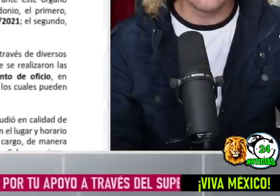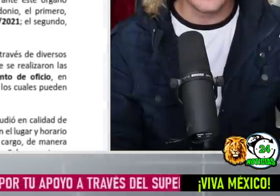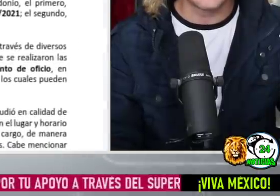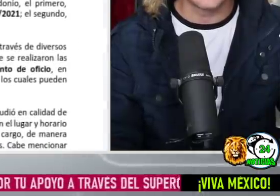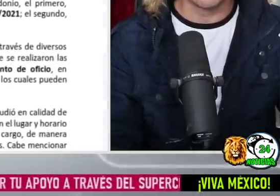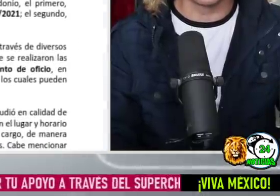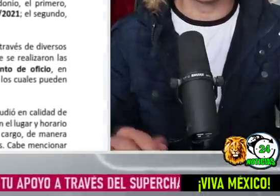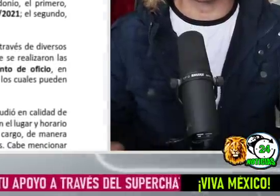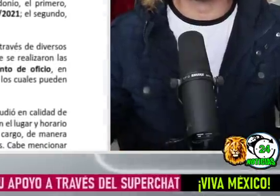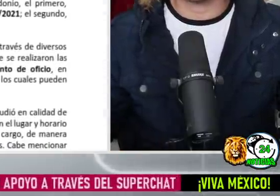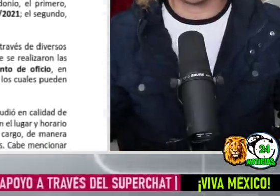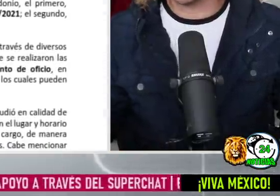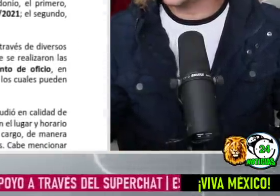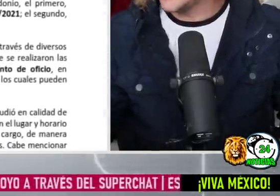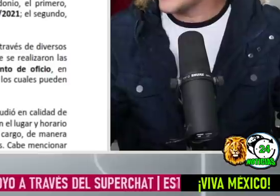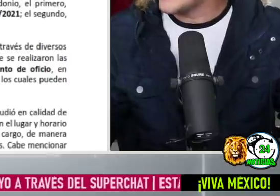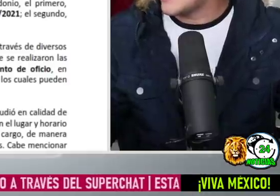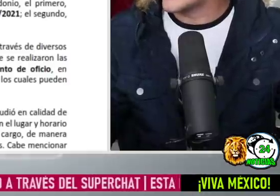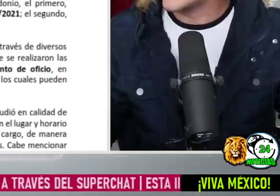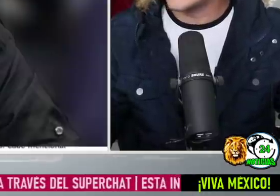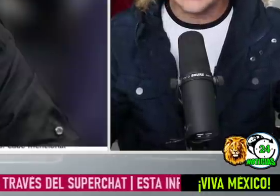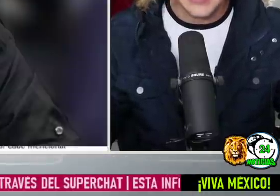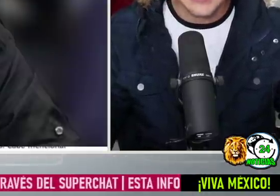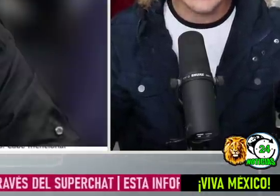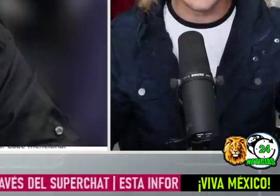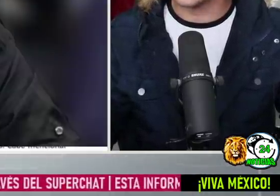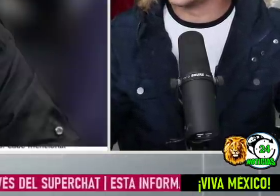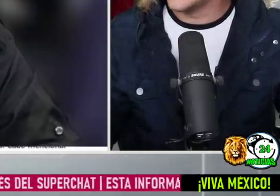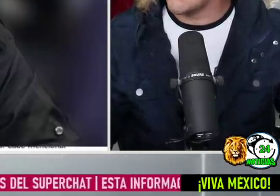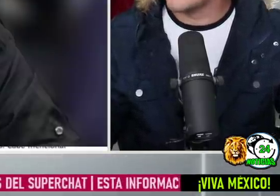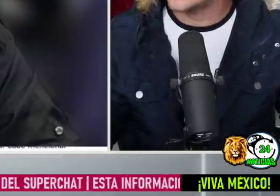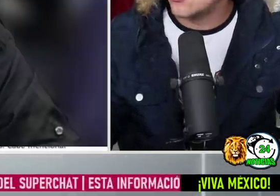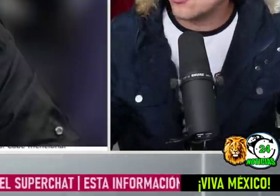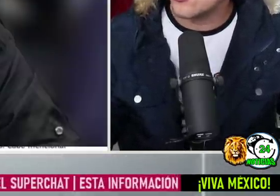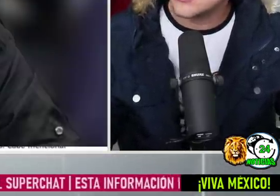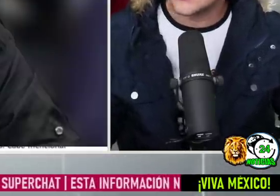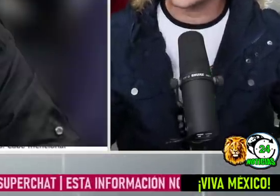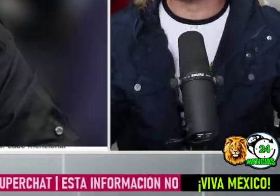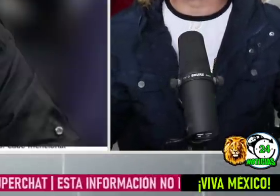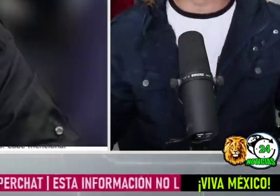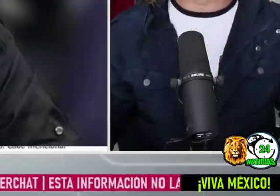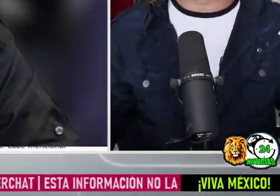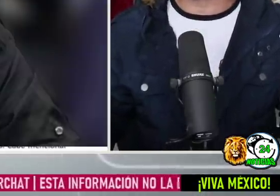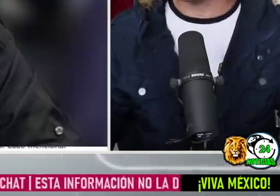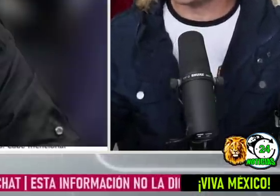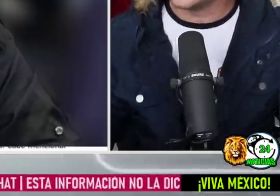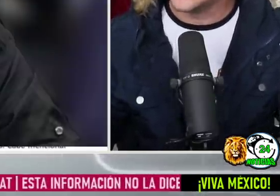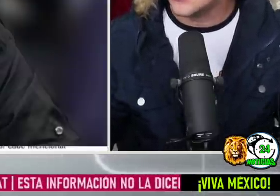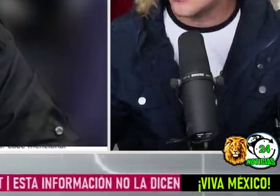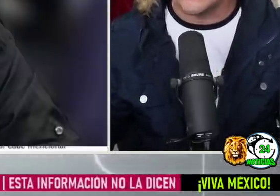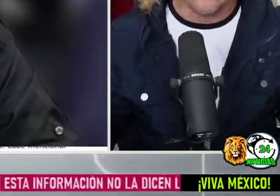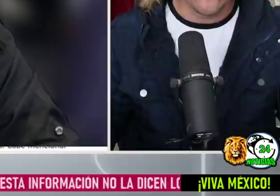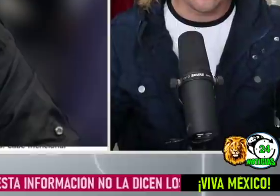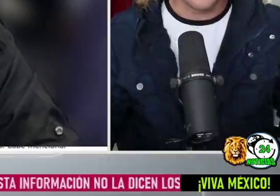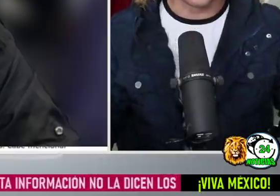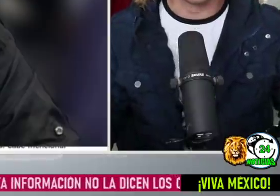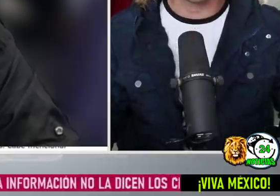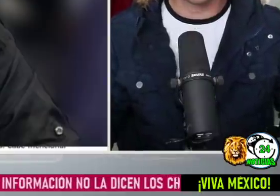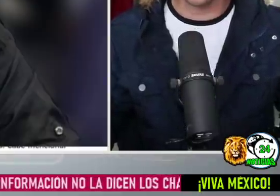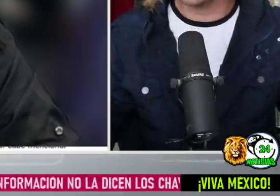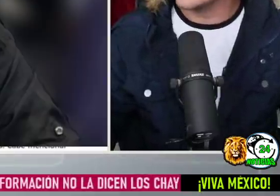presionando prácticamente a que se pronunciara, a que quitaran a Salgado Macedonio de esa candidatura. ¿Qué dijo el presidente de una